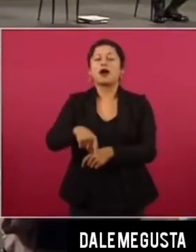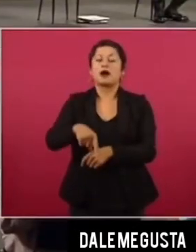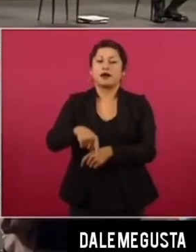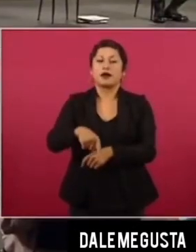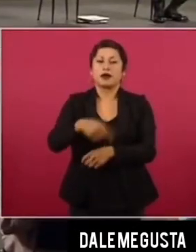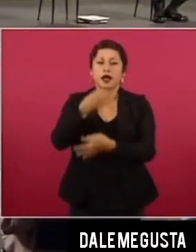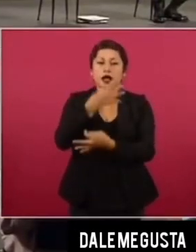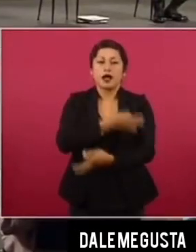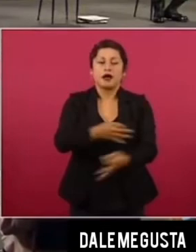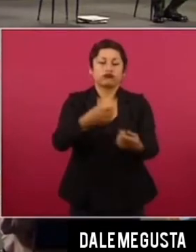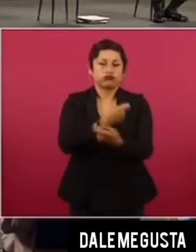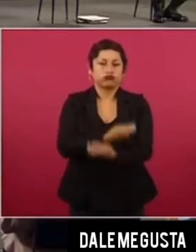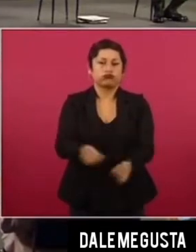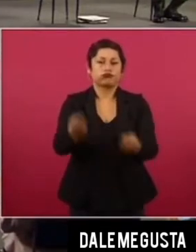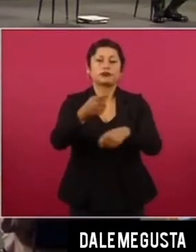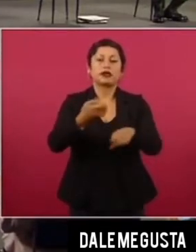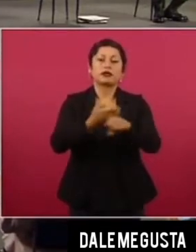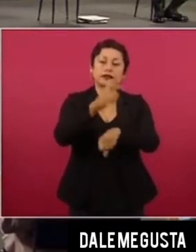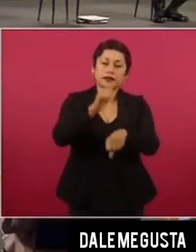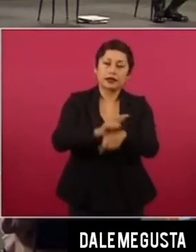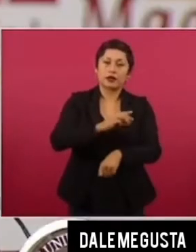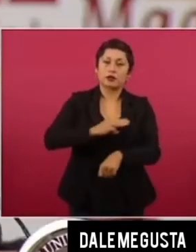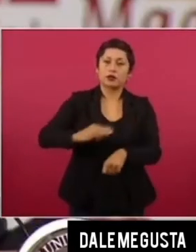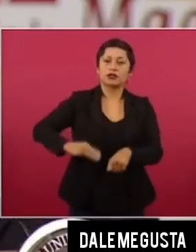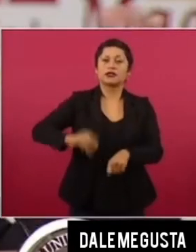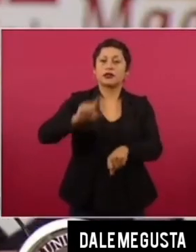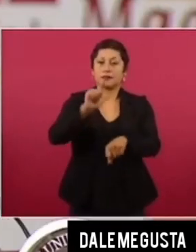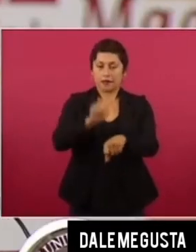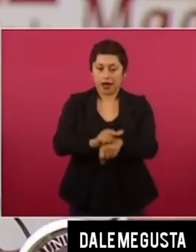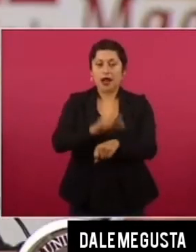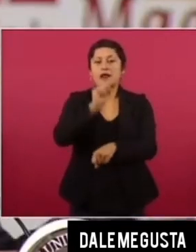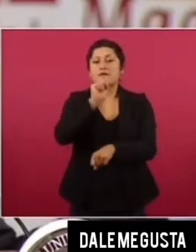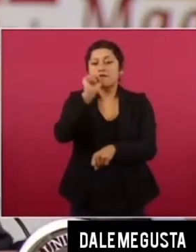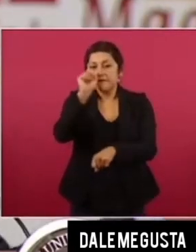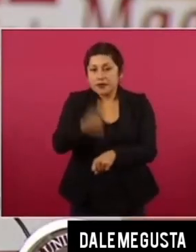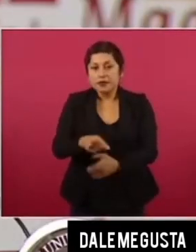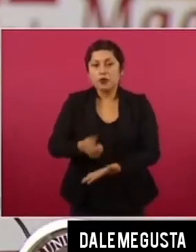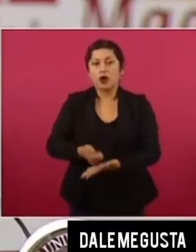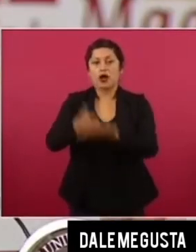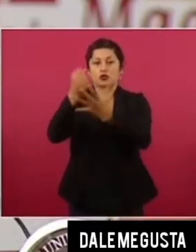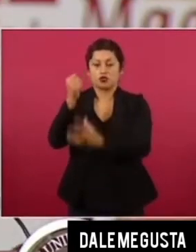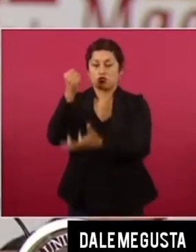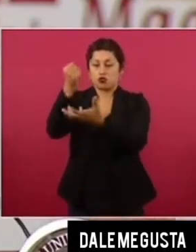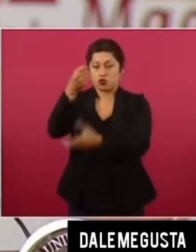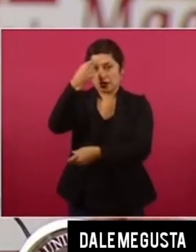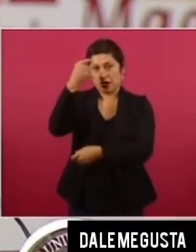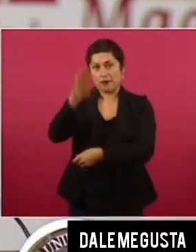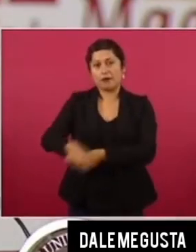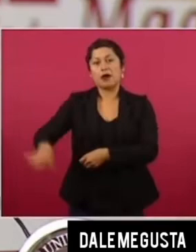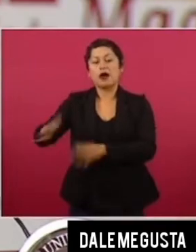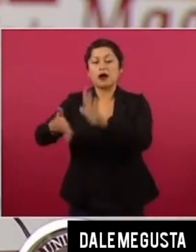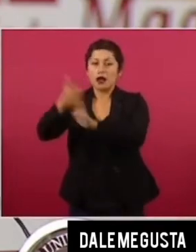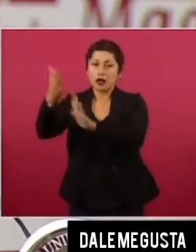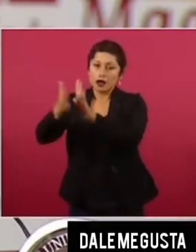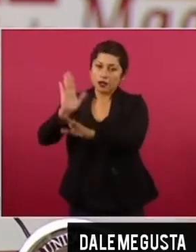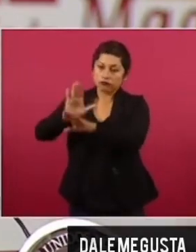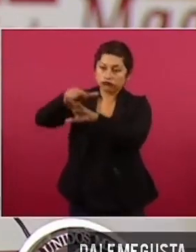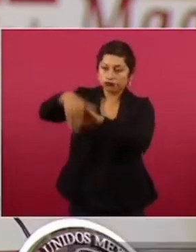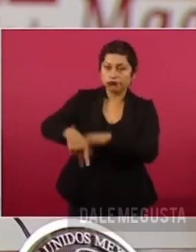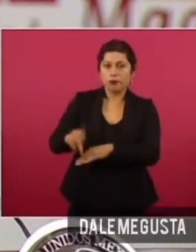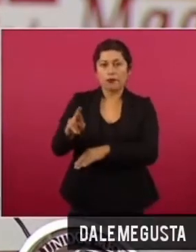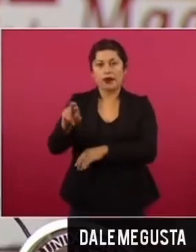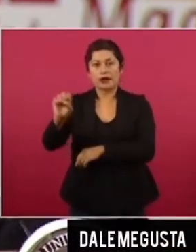estatal, municipal y los apoyos federales para la construcción de la presa Libertad, que ya está en proceso, y del acueducto